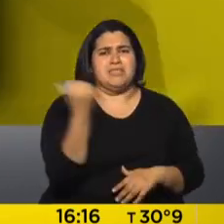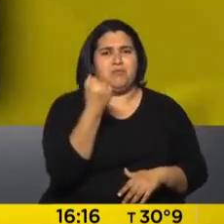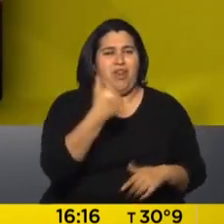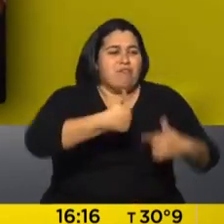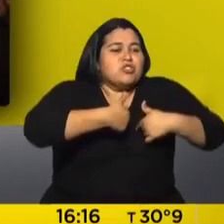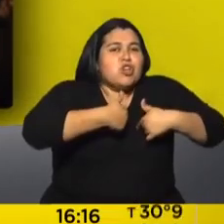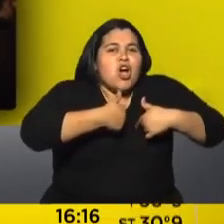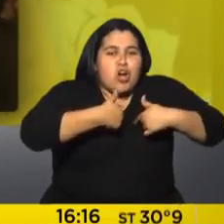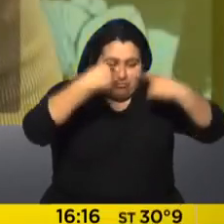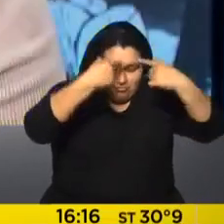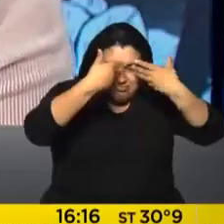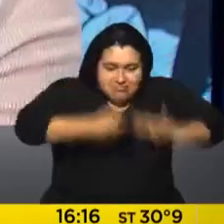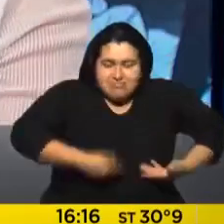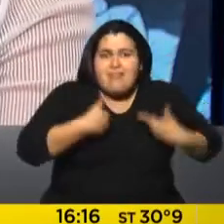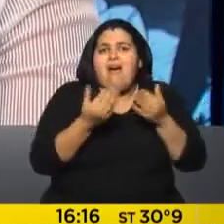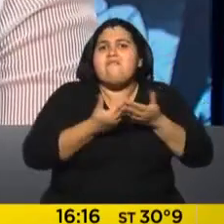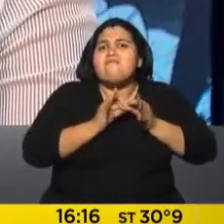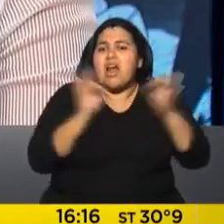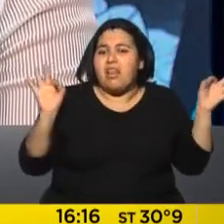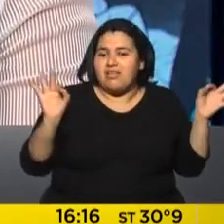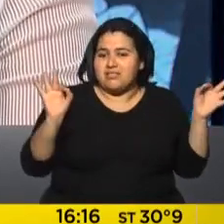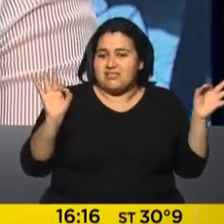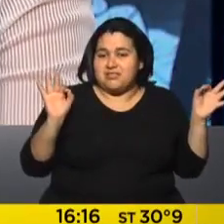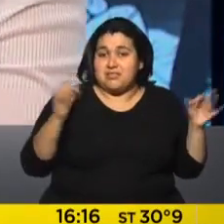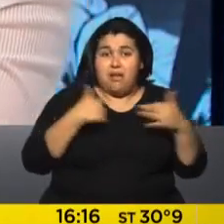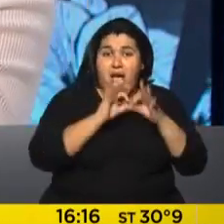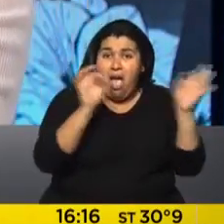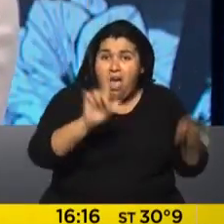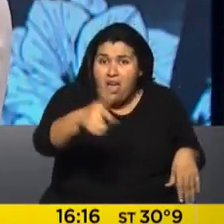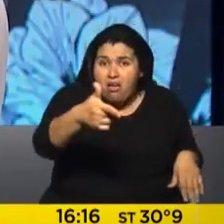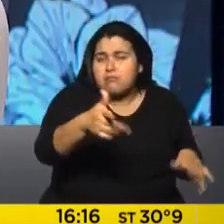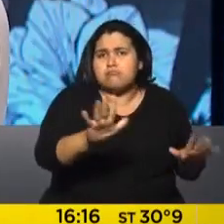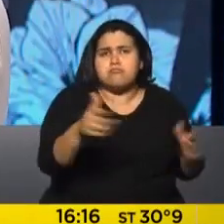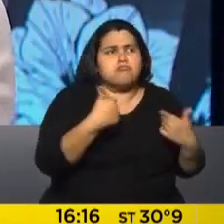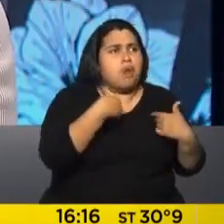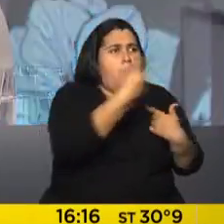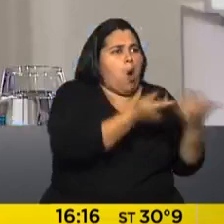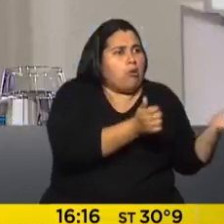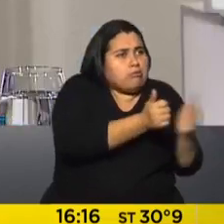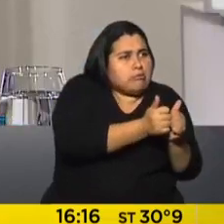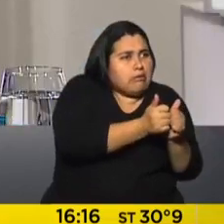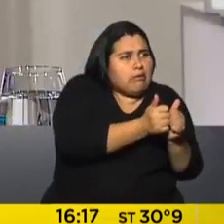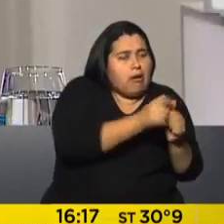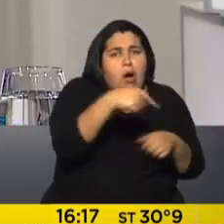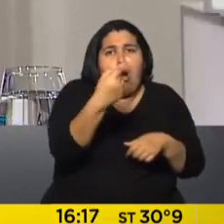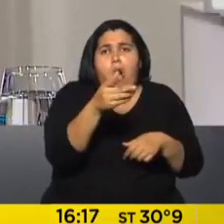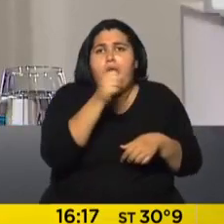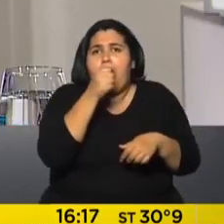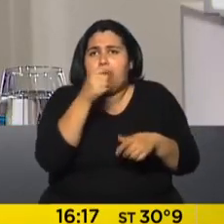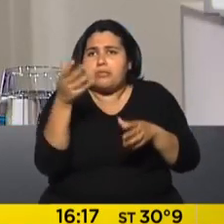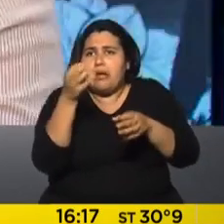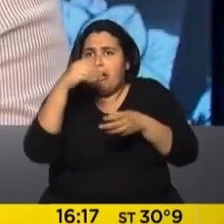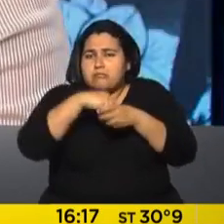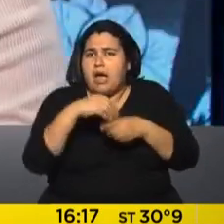ser feliz. Y si yo no soy feliz, no voy a encontrar la felicidad tampoco en mi trabajo, que sí, en este caso es el canto, bien. En mi